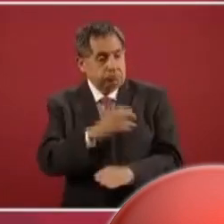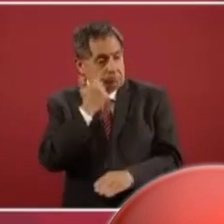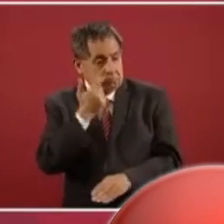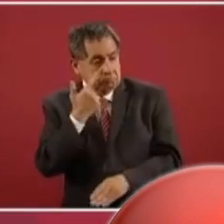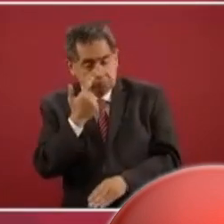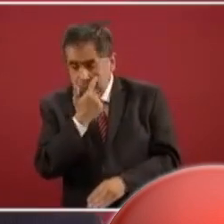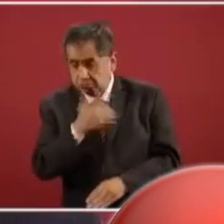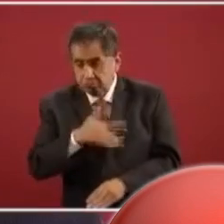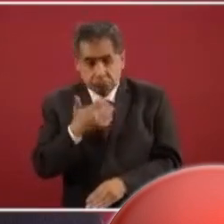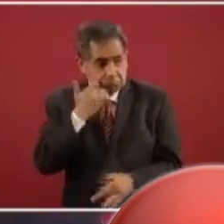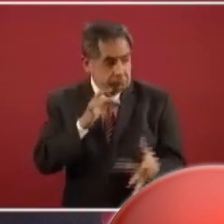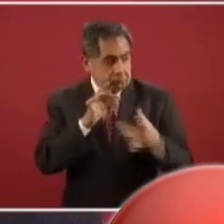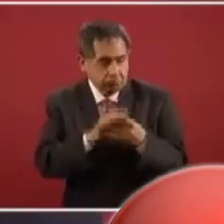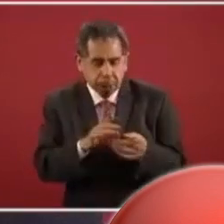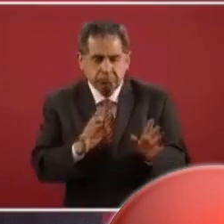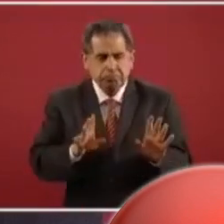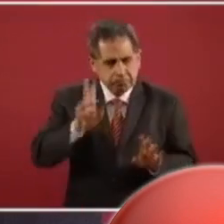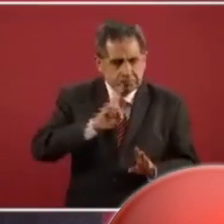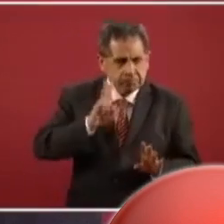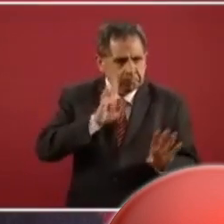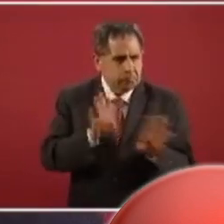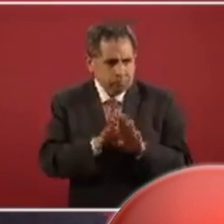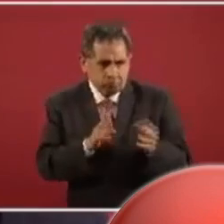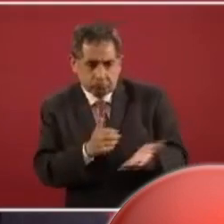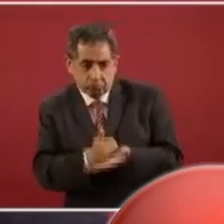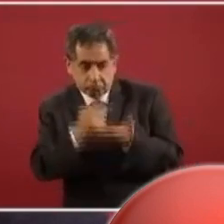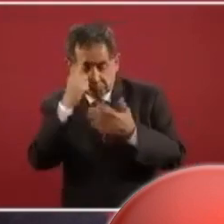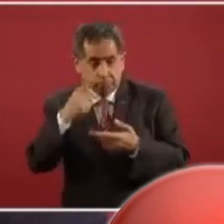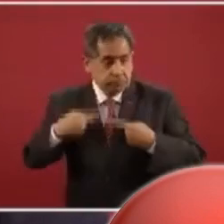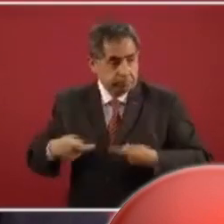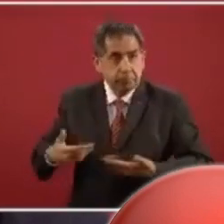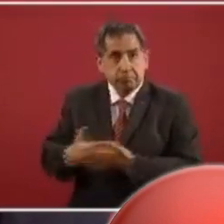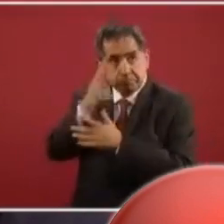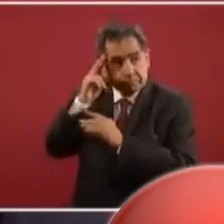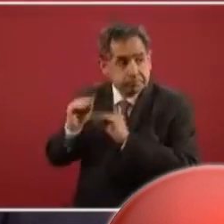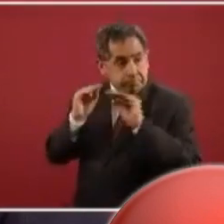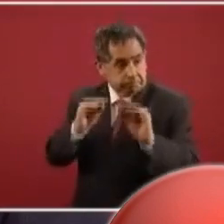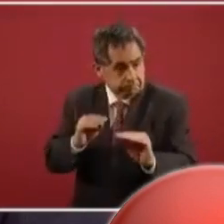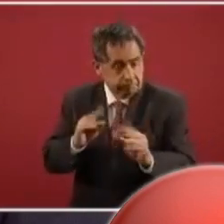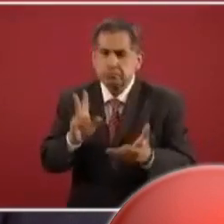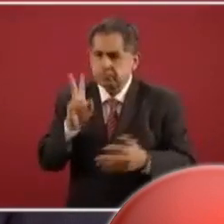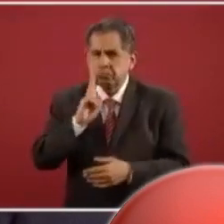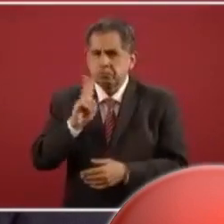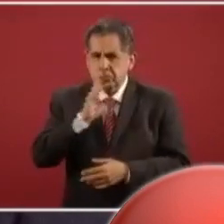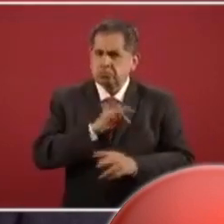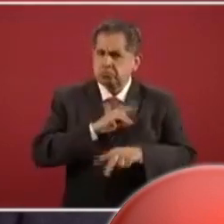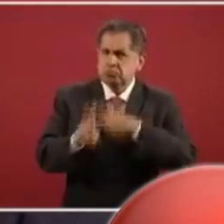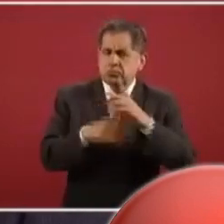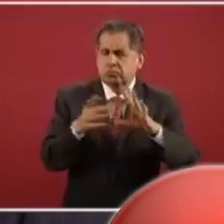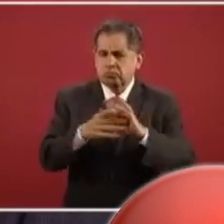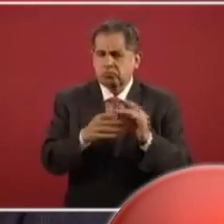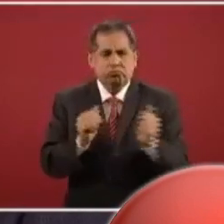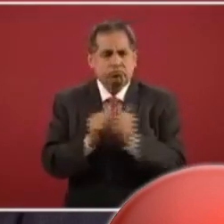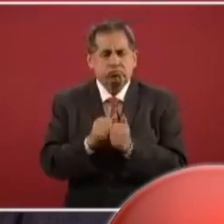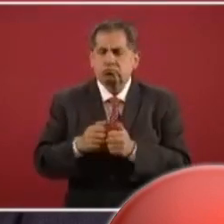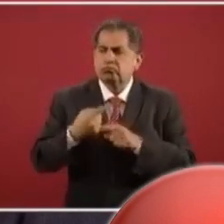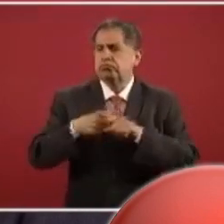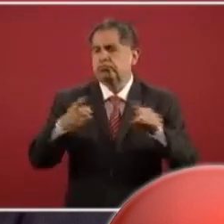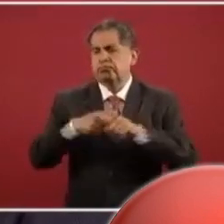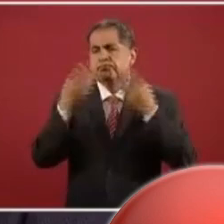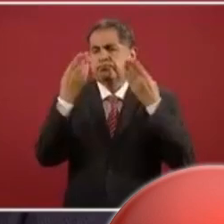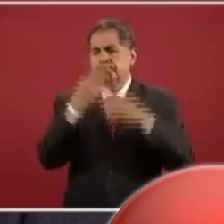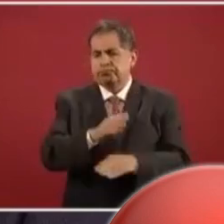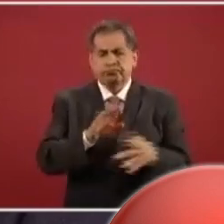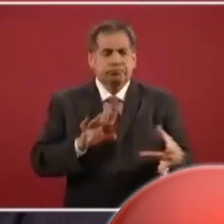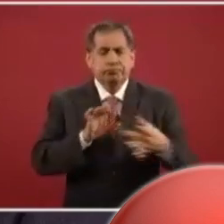también diferenciadas para nuestros paisanos, iremos enfatizando el papel de estas distintas instituciones